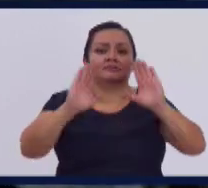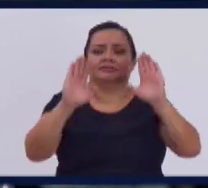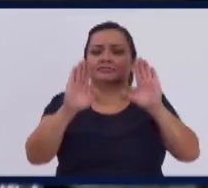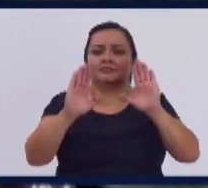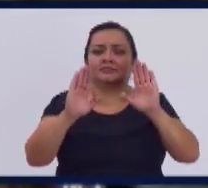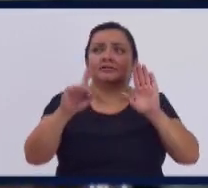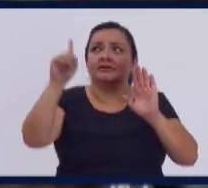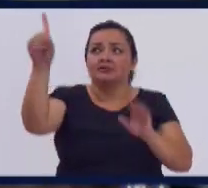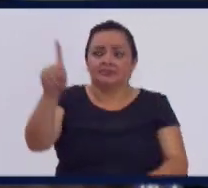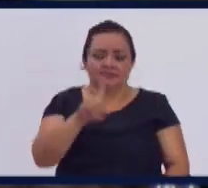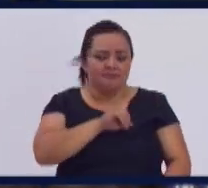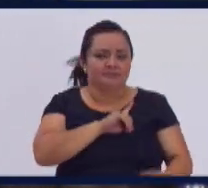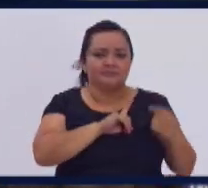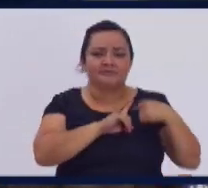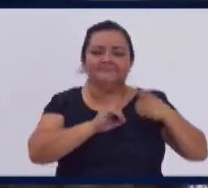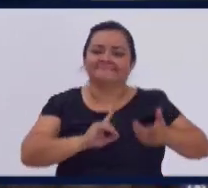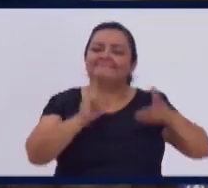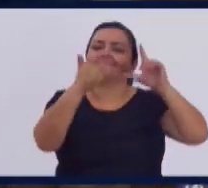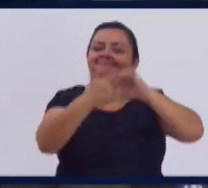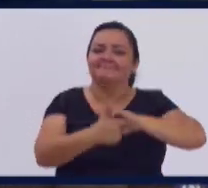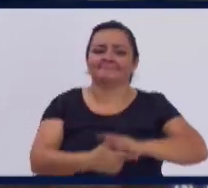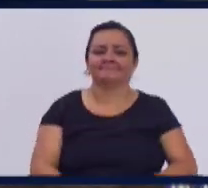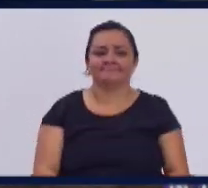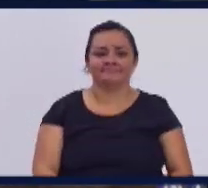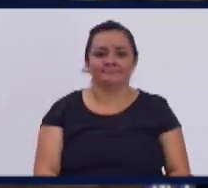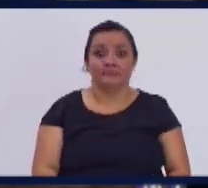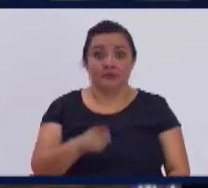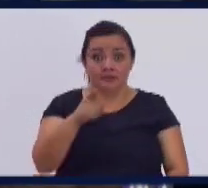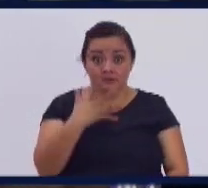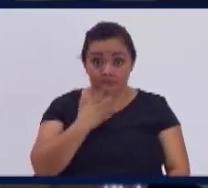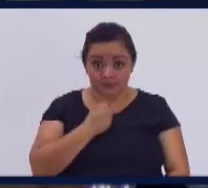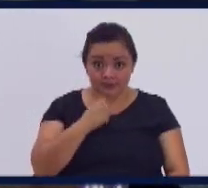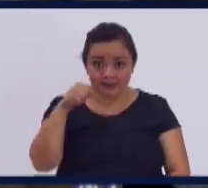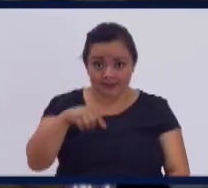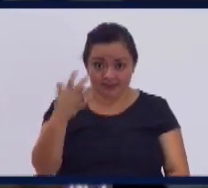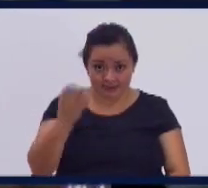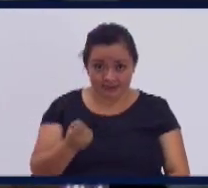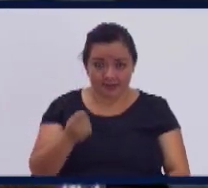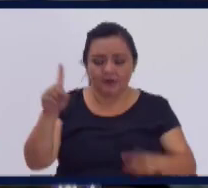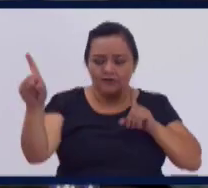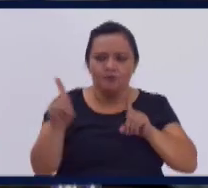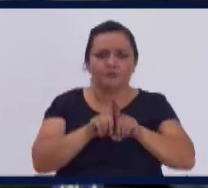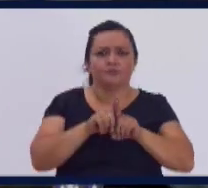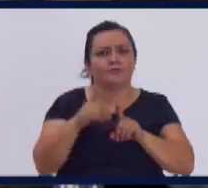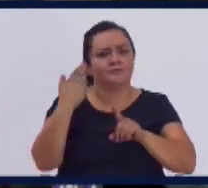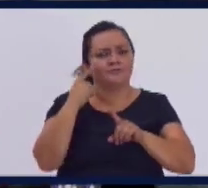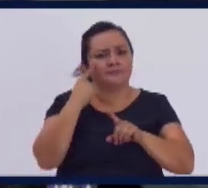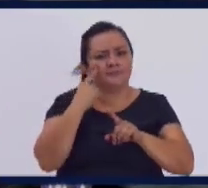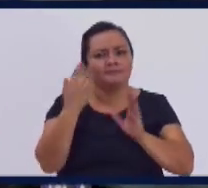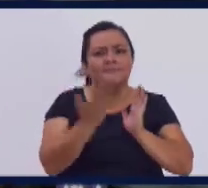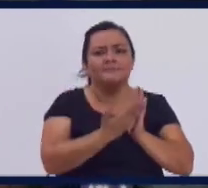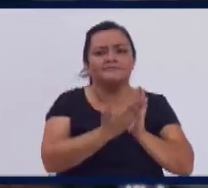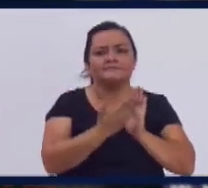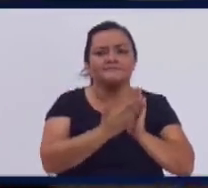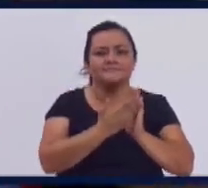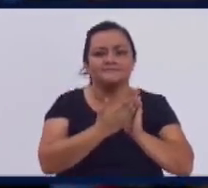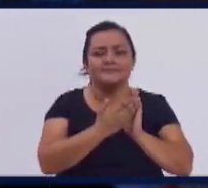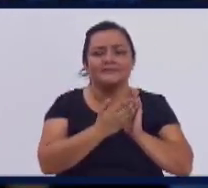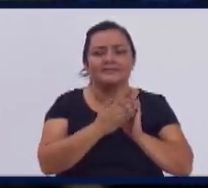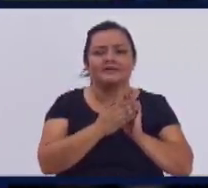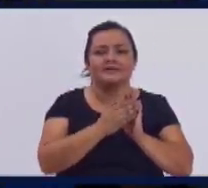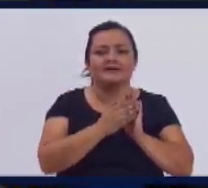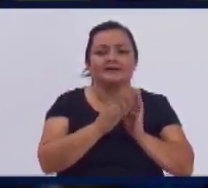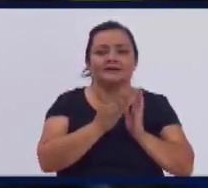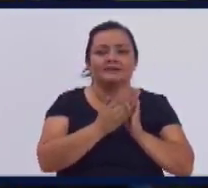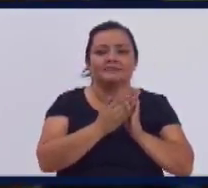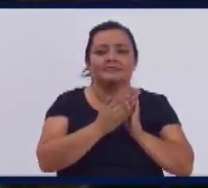Evangelio transforma personas. Si usted quiere acompañarme el día de hoy, vamos a la Biblia y vamos después de Isaías,